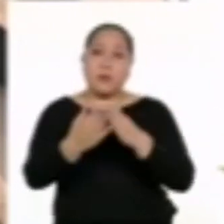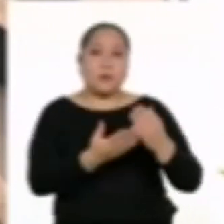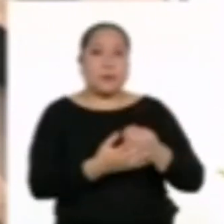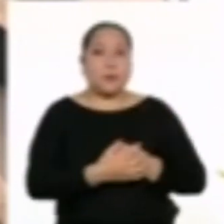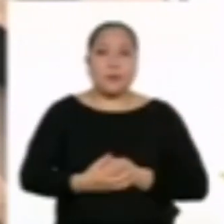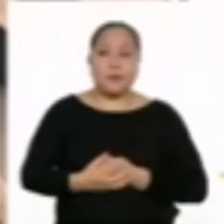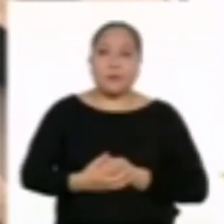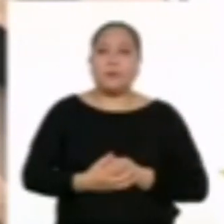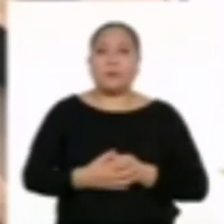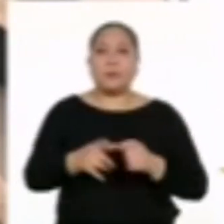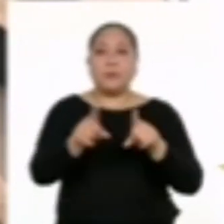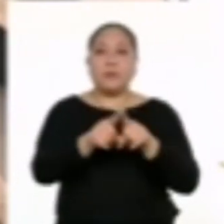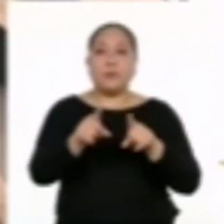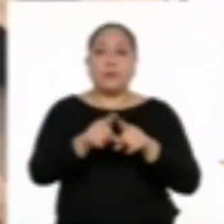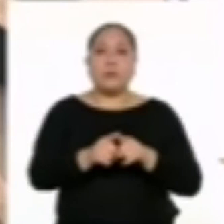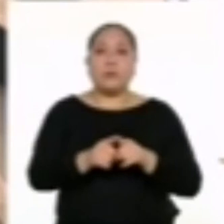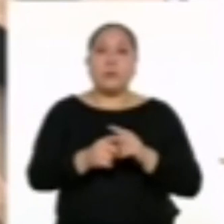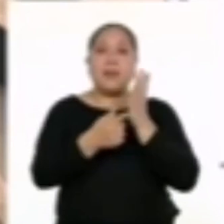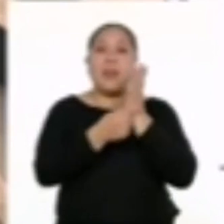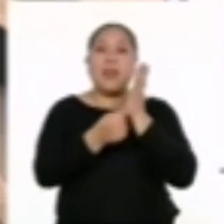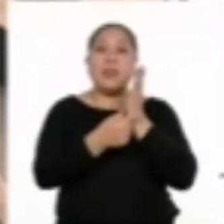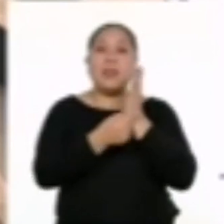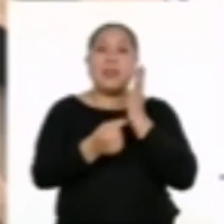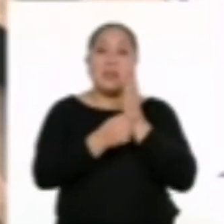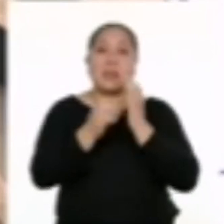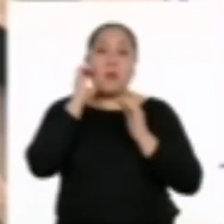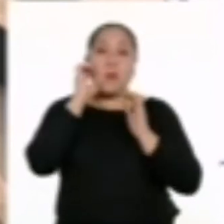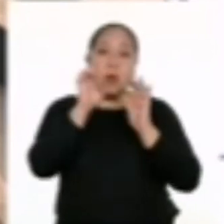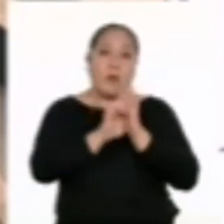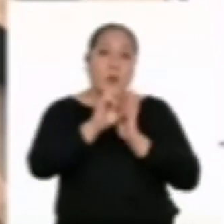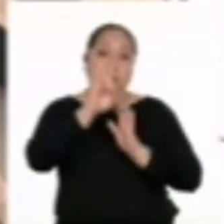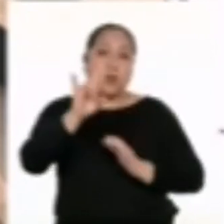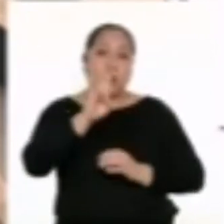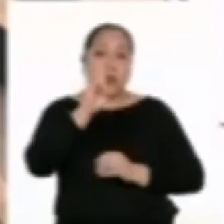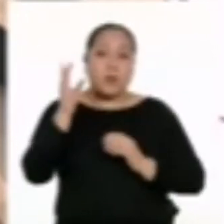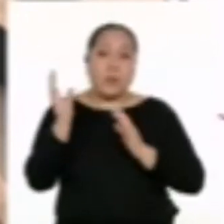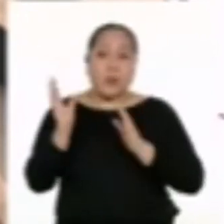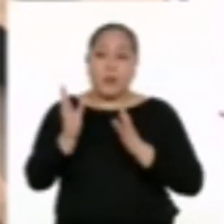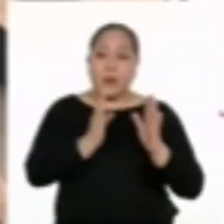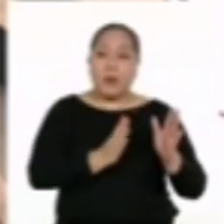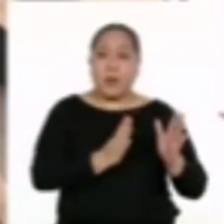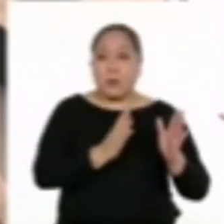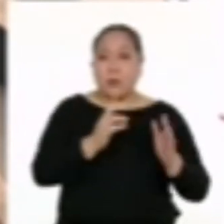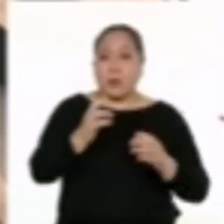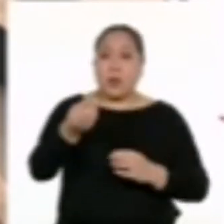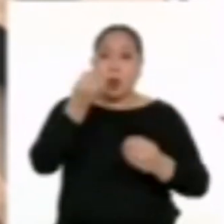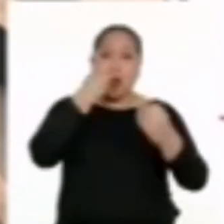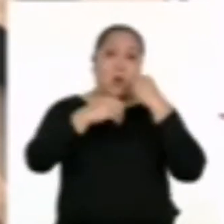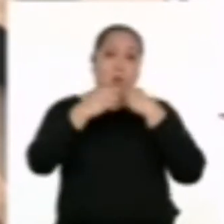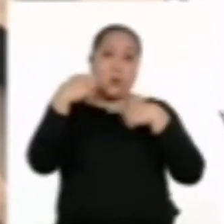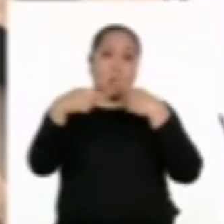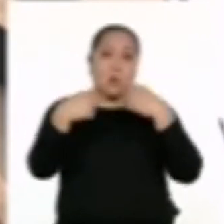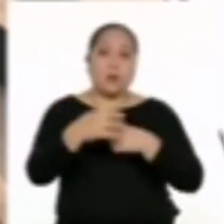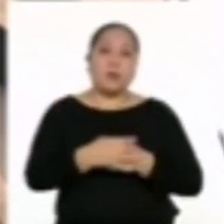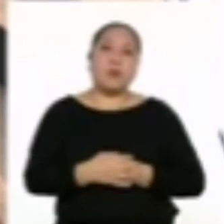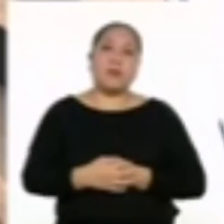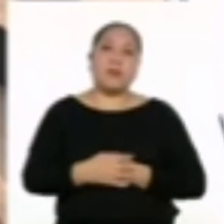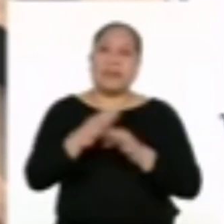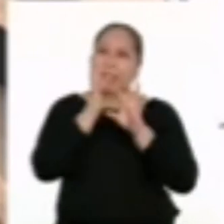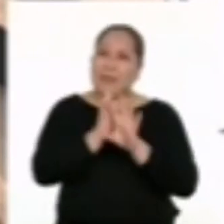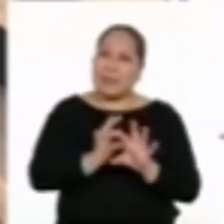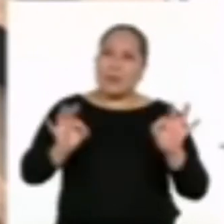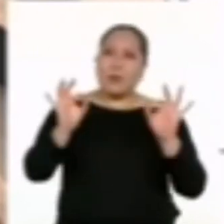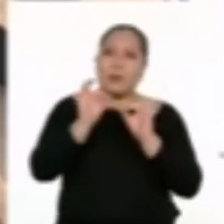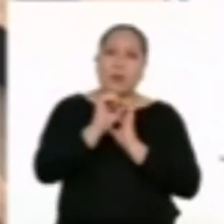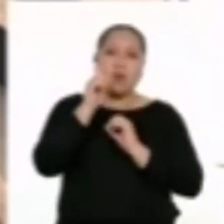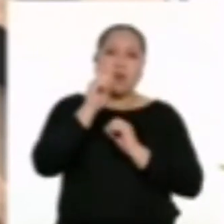país. Y además el aceite, por ejemplo, que utilizamos en la preparación de los alimentos del día a día. Qué